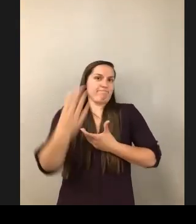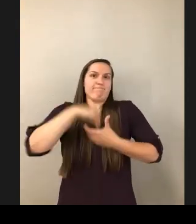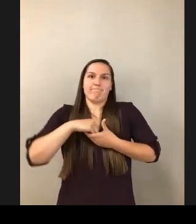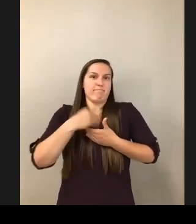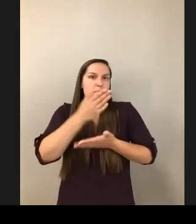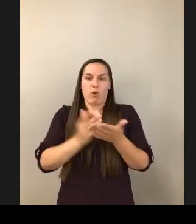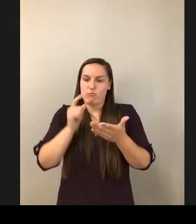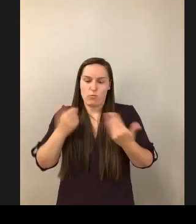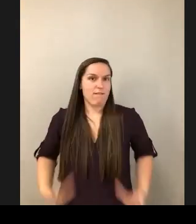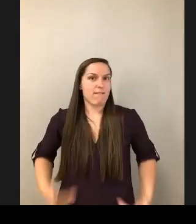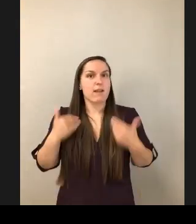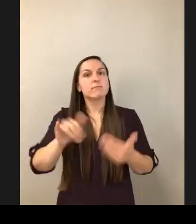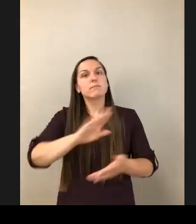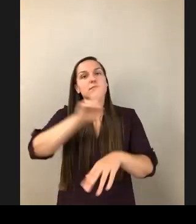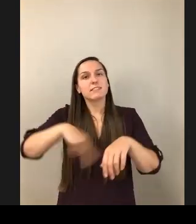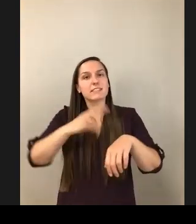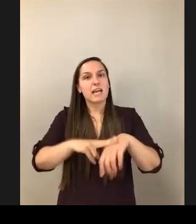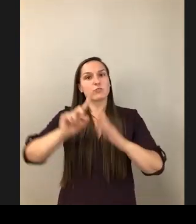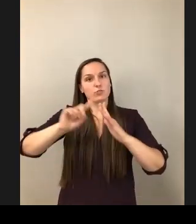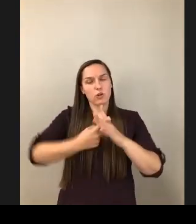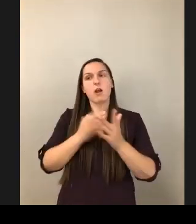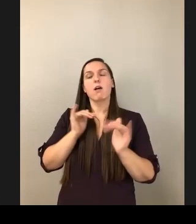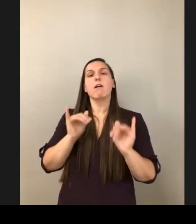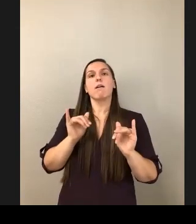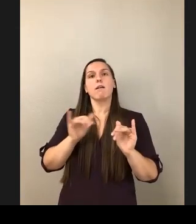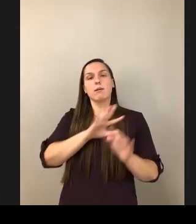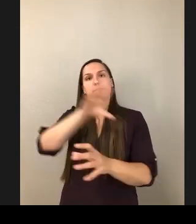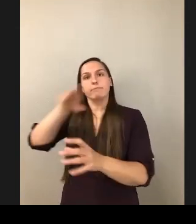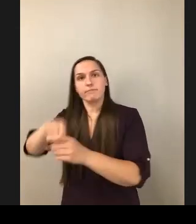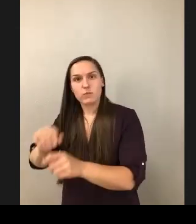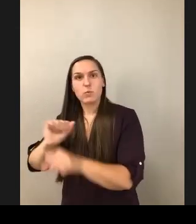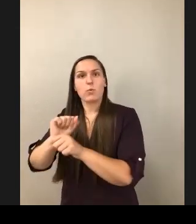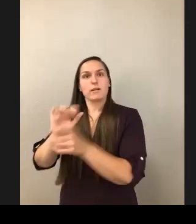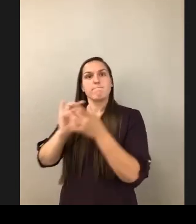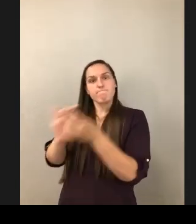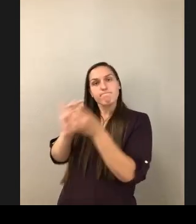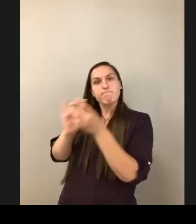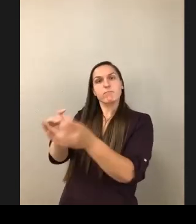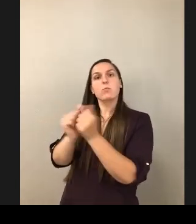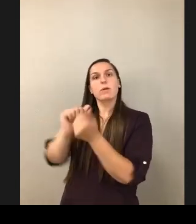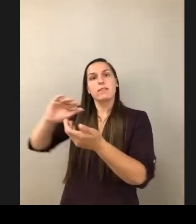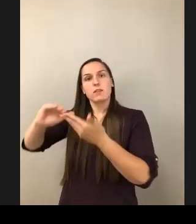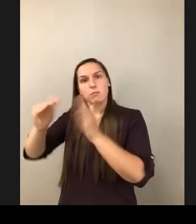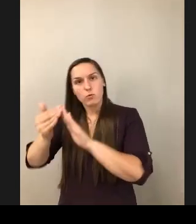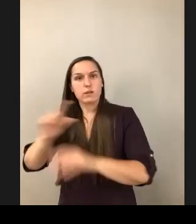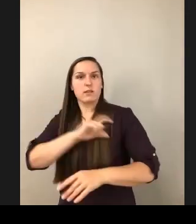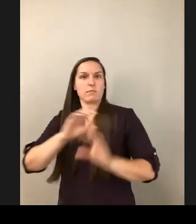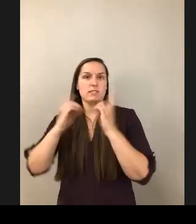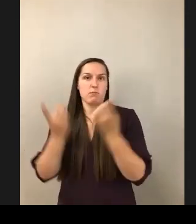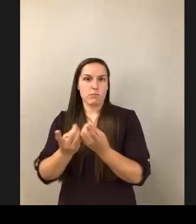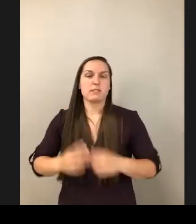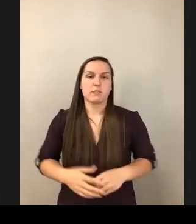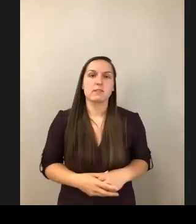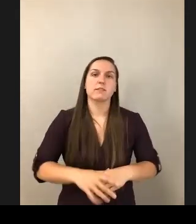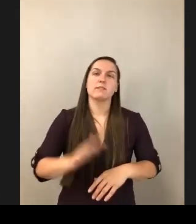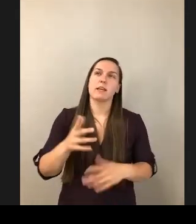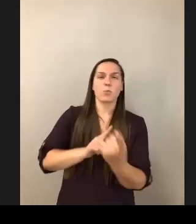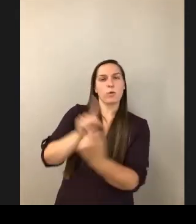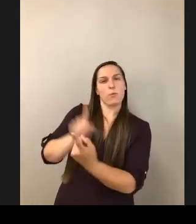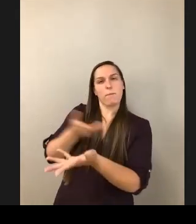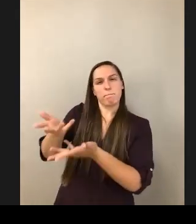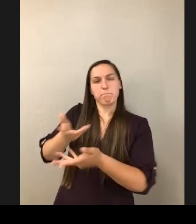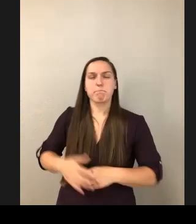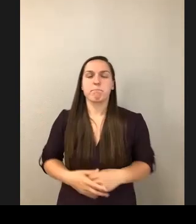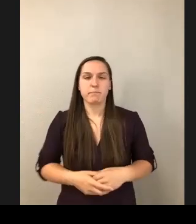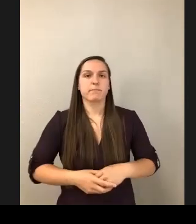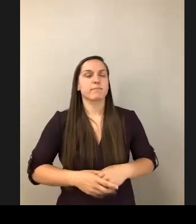criminal, yo lo vivo siempre. Y yo quiero trabajar más estrechamente con